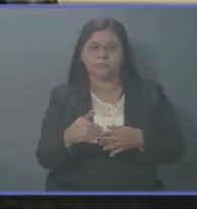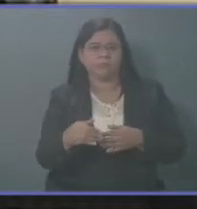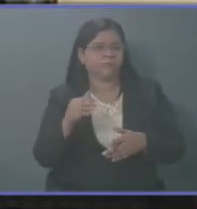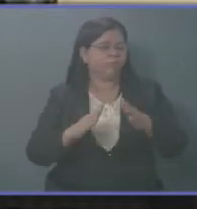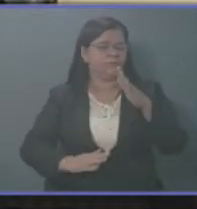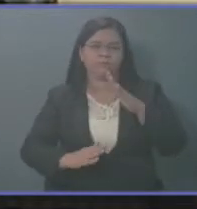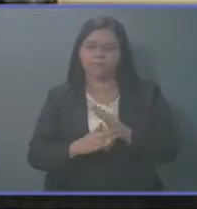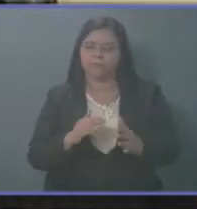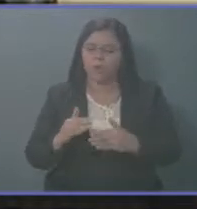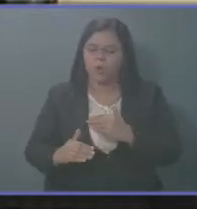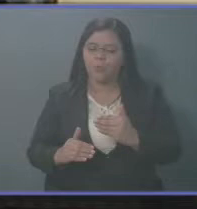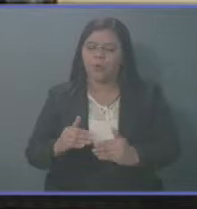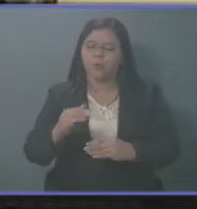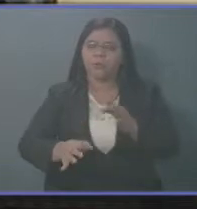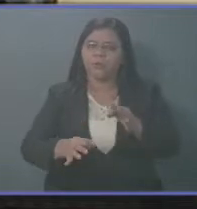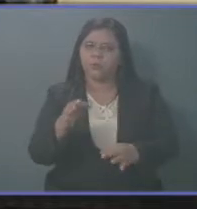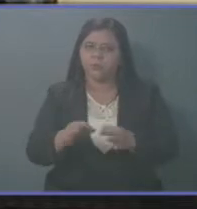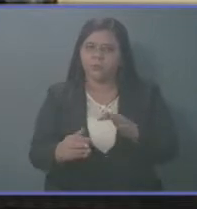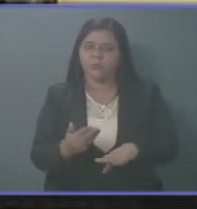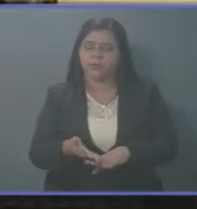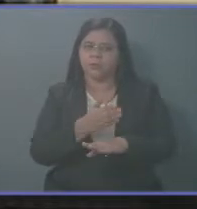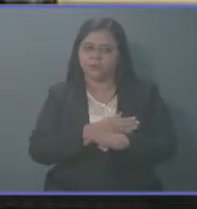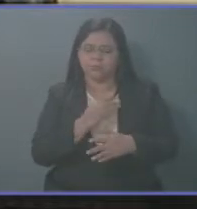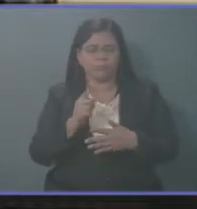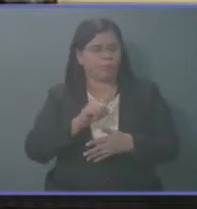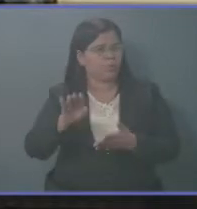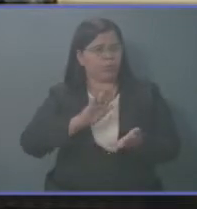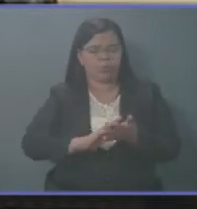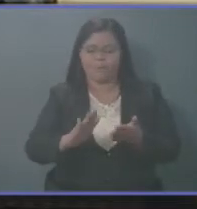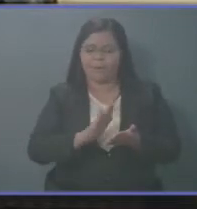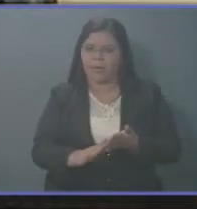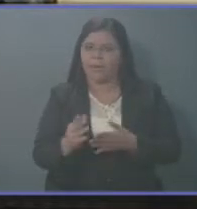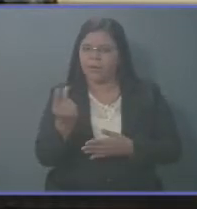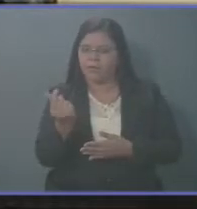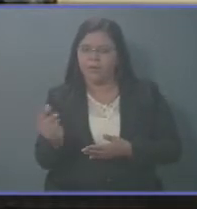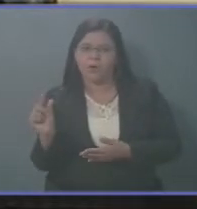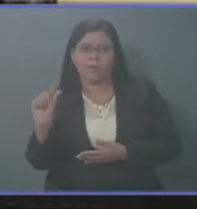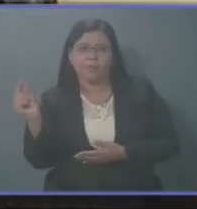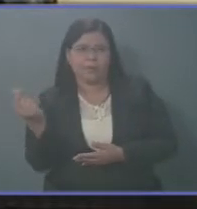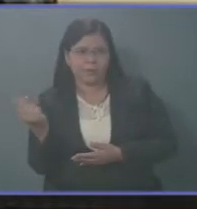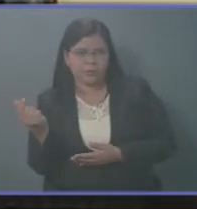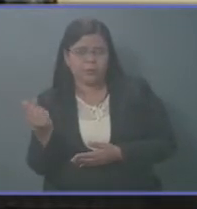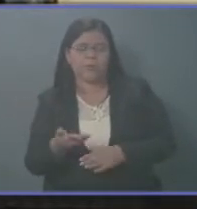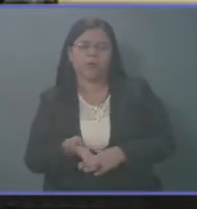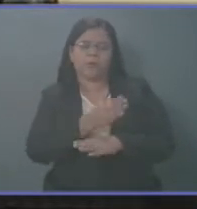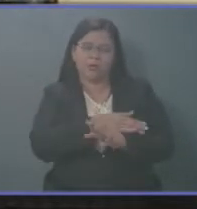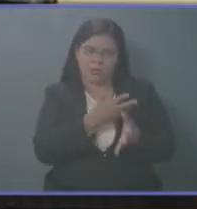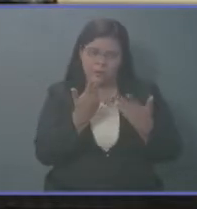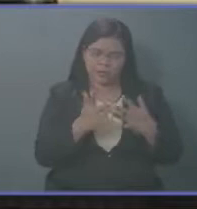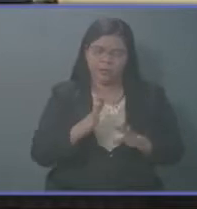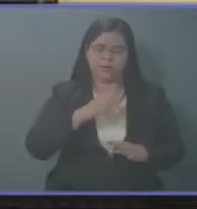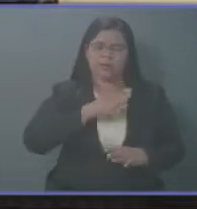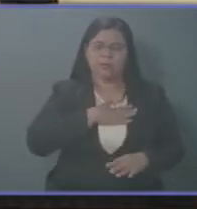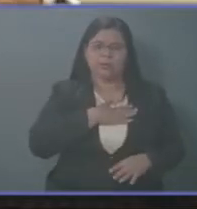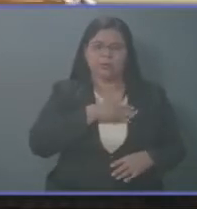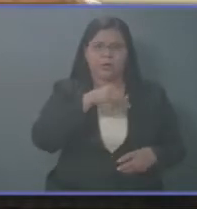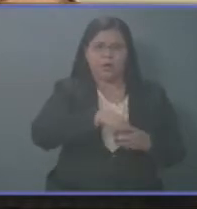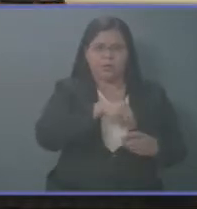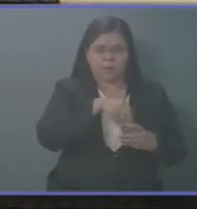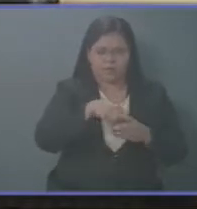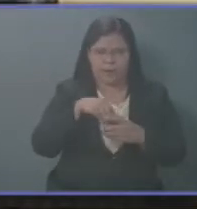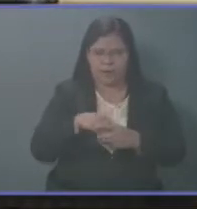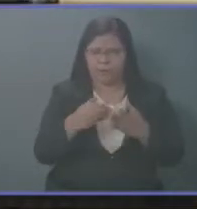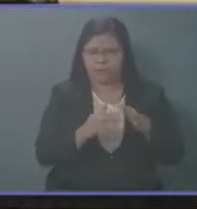procesos judiciales iniciados por el incumplimiento del pago de capitales e intereses sobre deudas contraídas con fondos provenientes de saldos